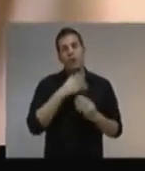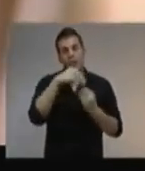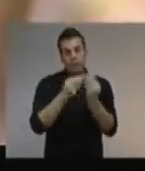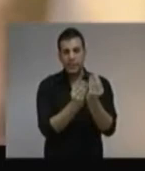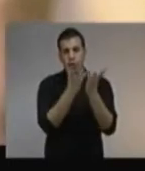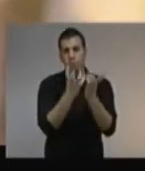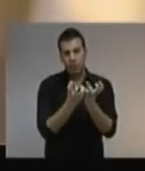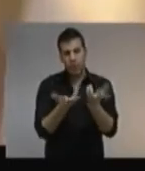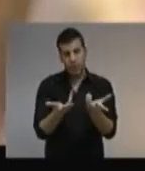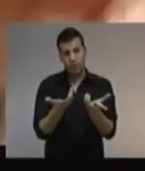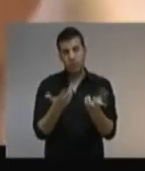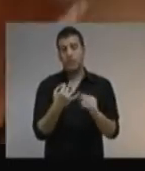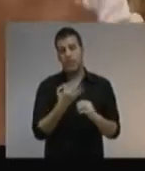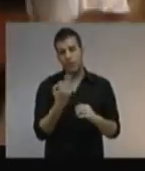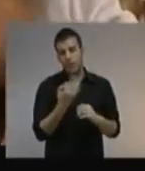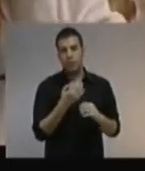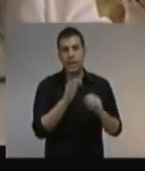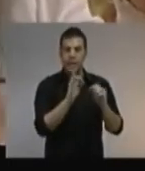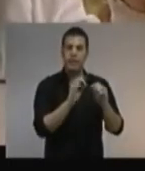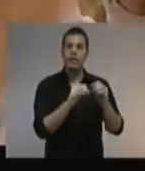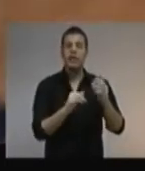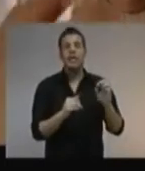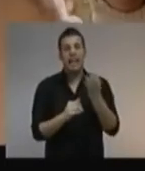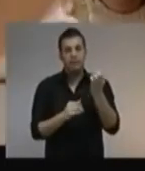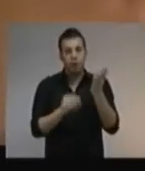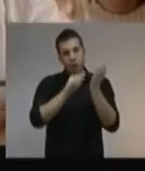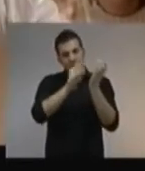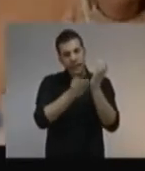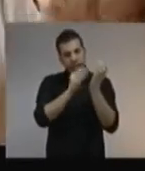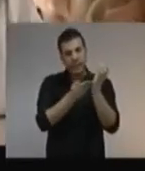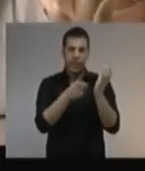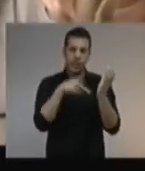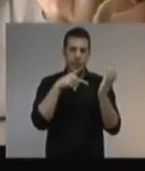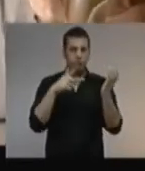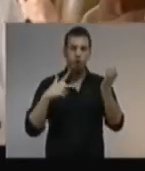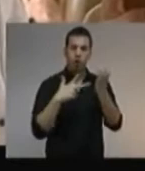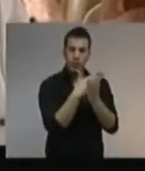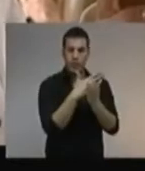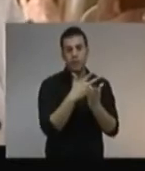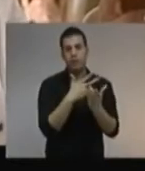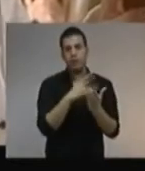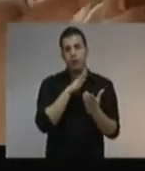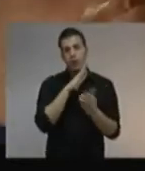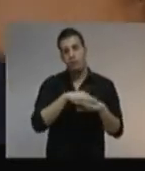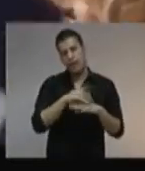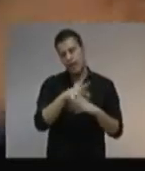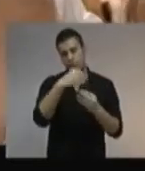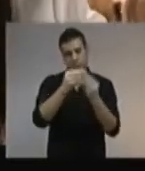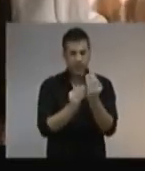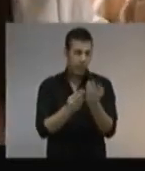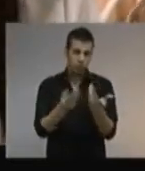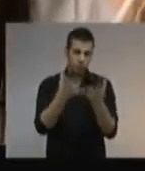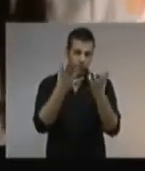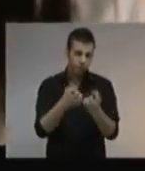¿sí?, que le llamamos que es donde va el corte del cuchillo, para que el problema de no nos hongue, no se nos estropee lo que es el racimo. Uno honga al otro, uno honga al